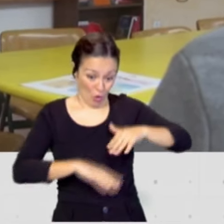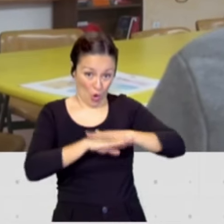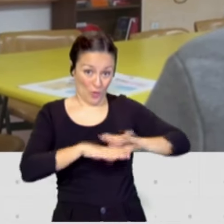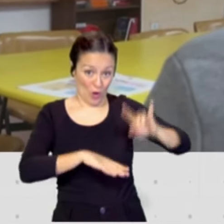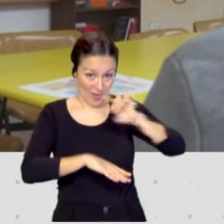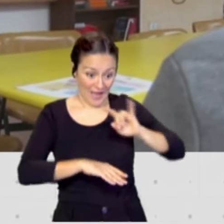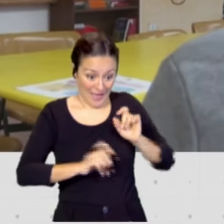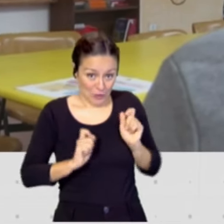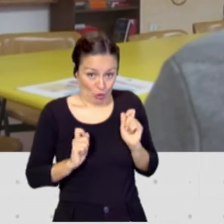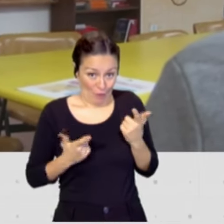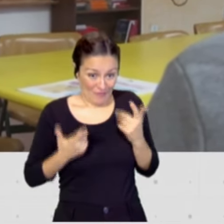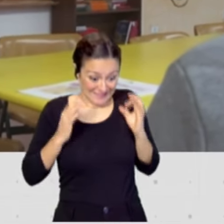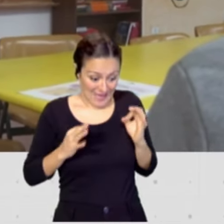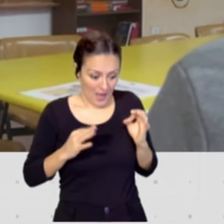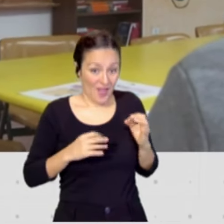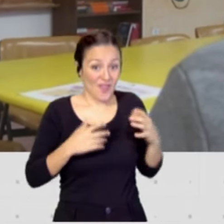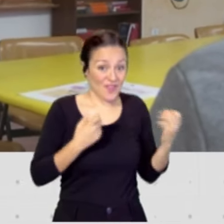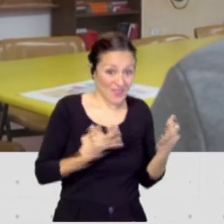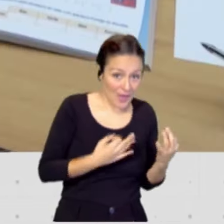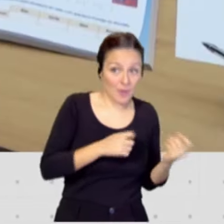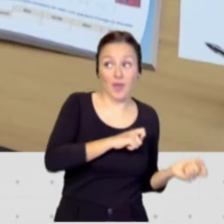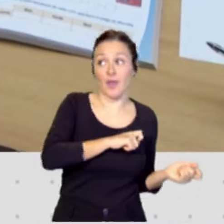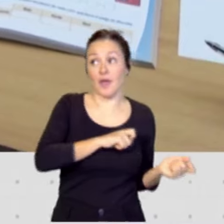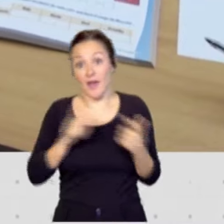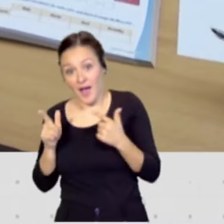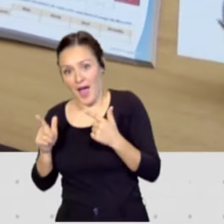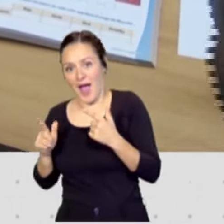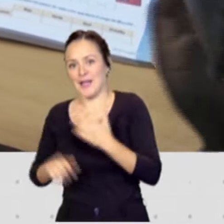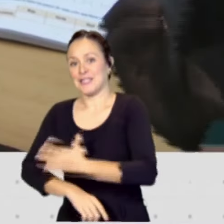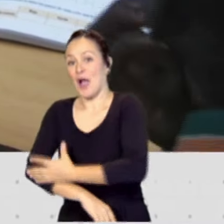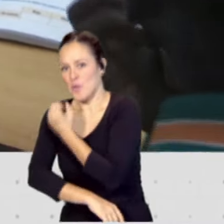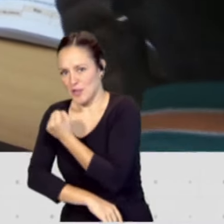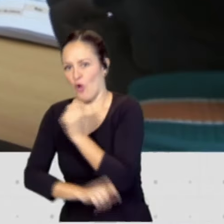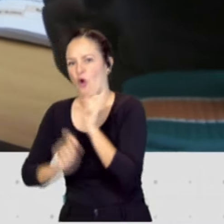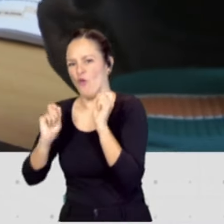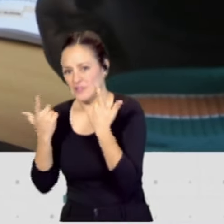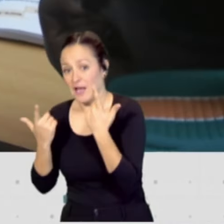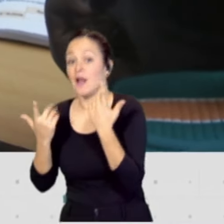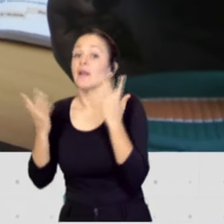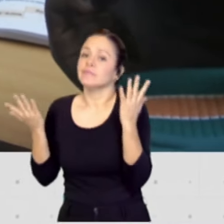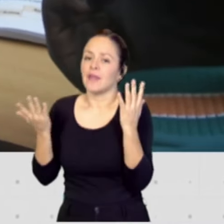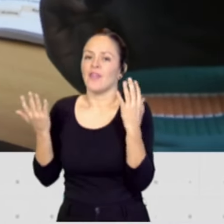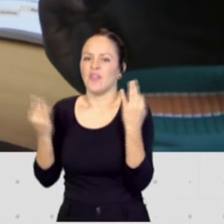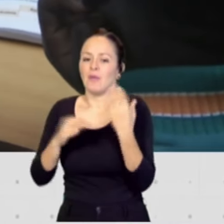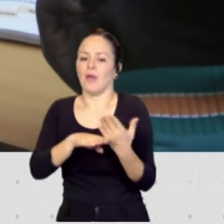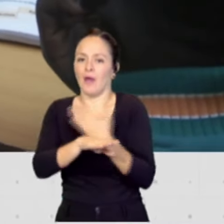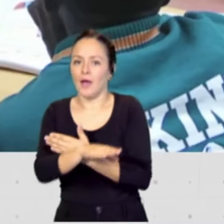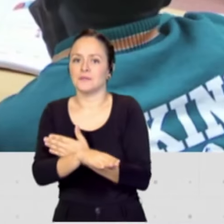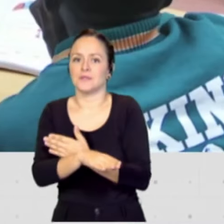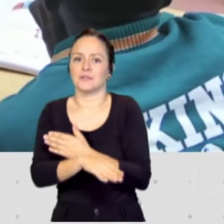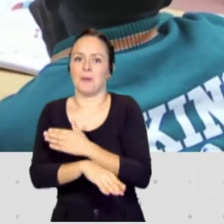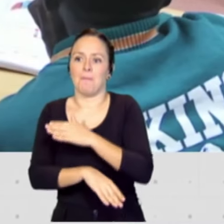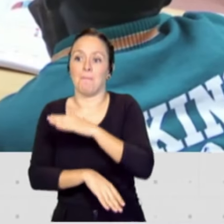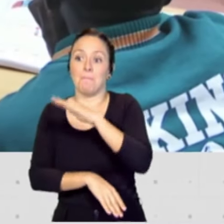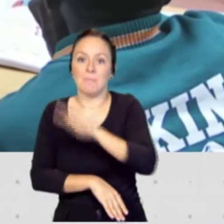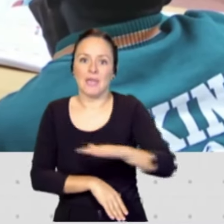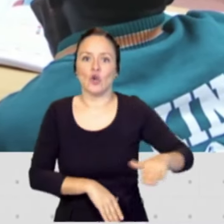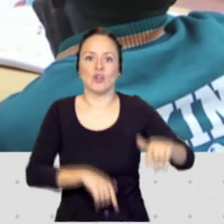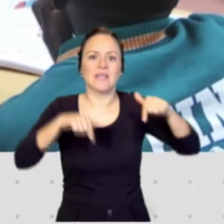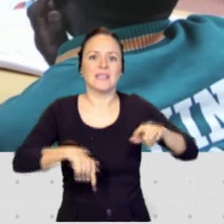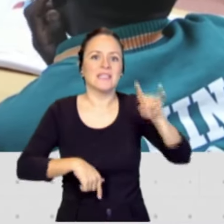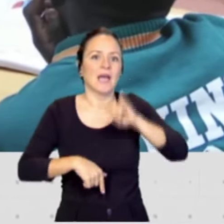del gobierno de Canarias a la guarda de los cabildos cuando ya se especificará los menores que se quedan digamos definitivamente